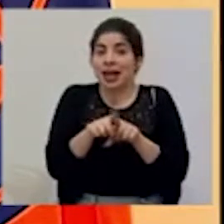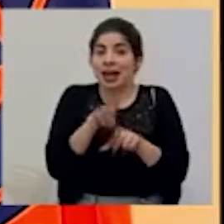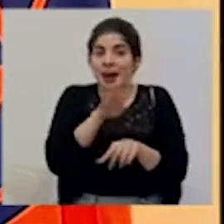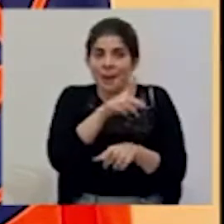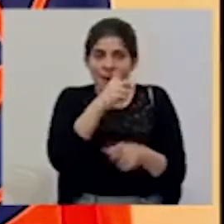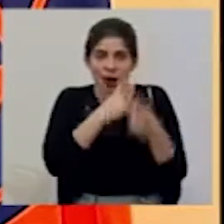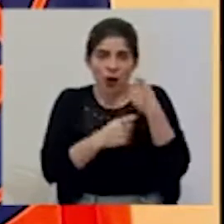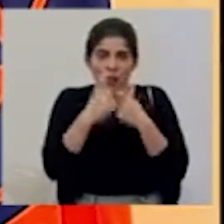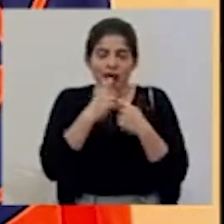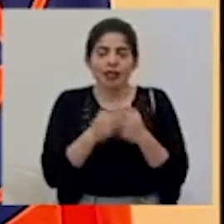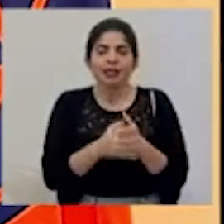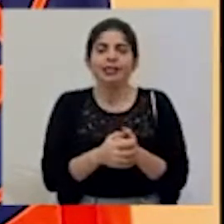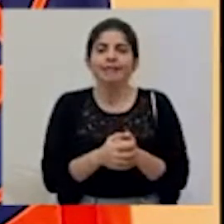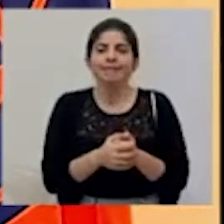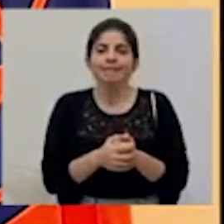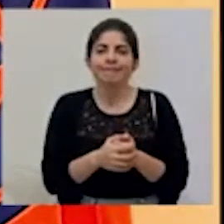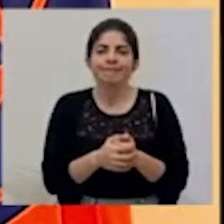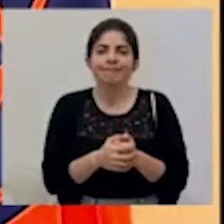preguntas,